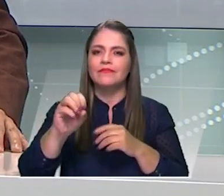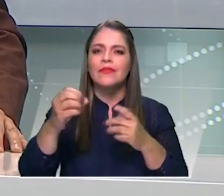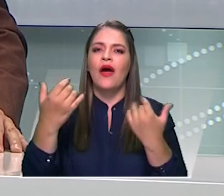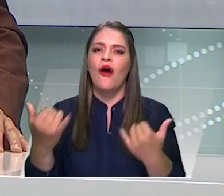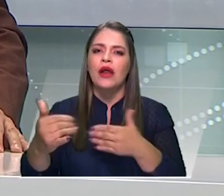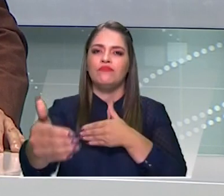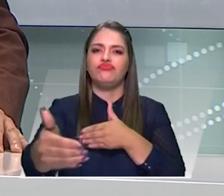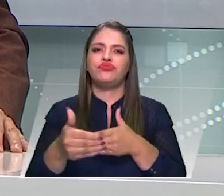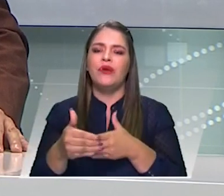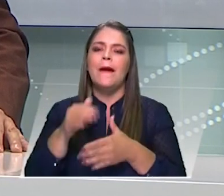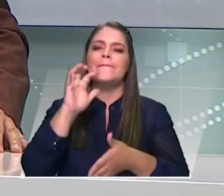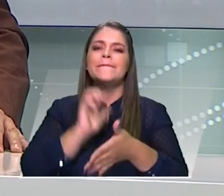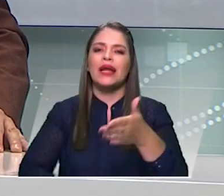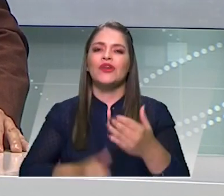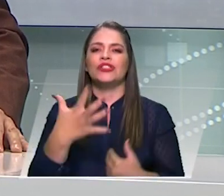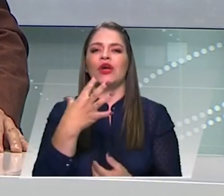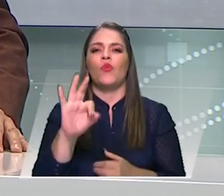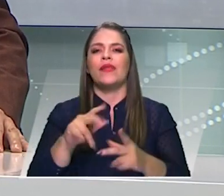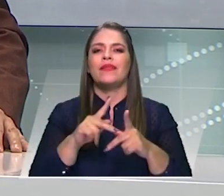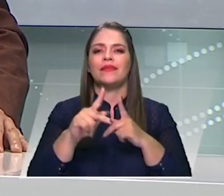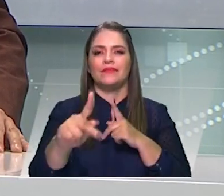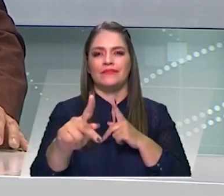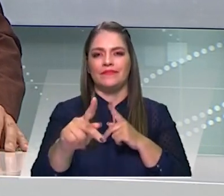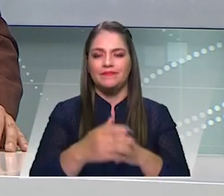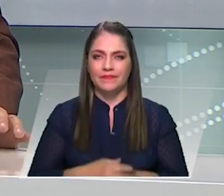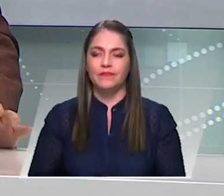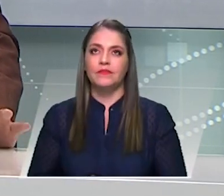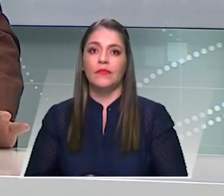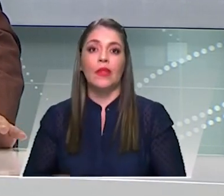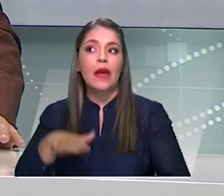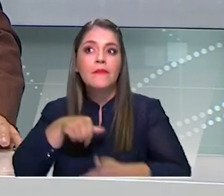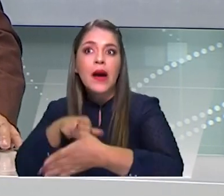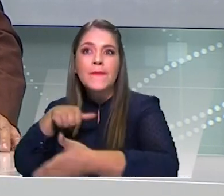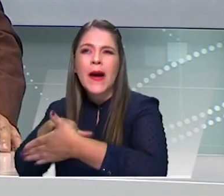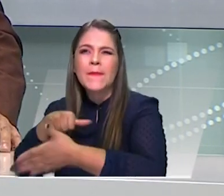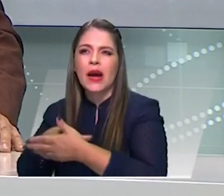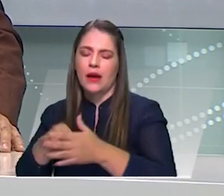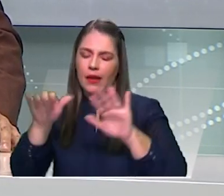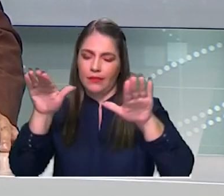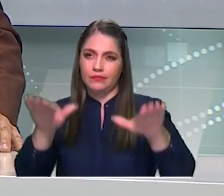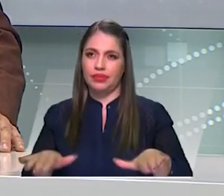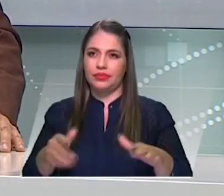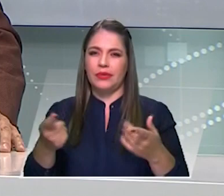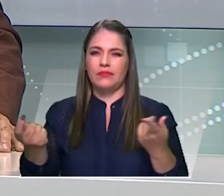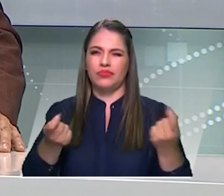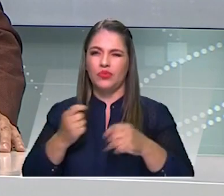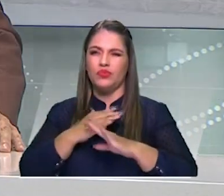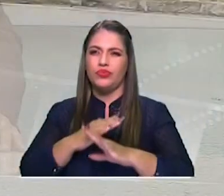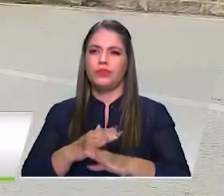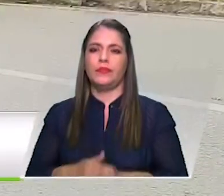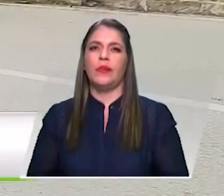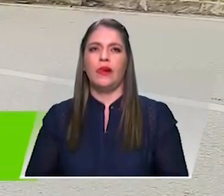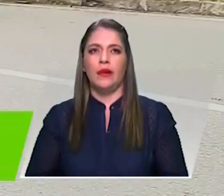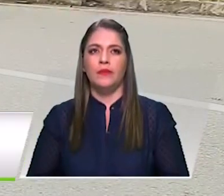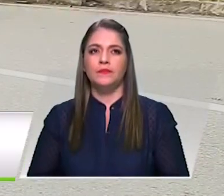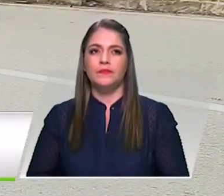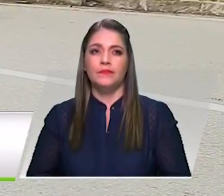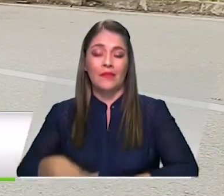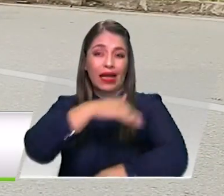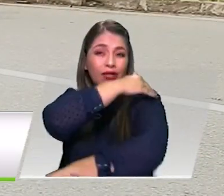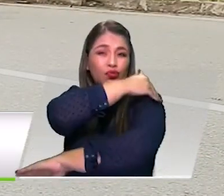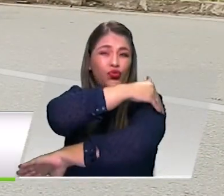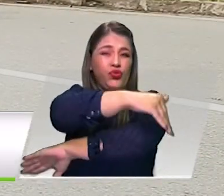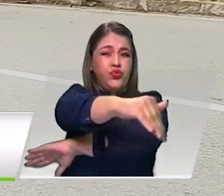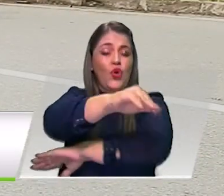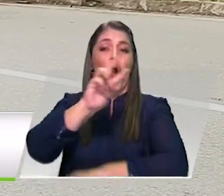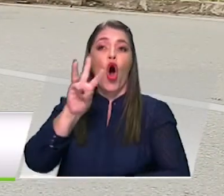hora. Esto con el propósito de reducir los incidentes viales en este sector de la capital antioqueña. El nuevo límite de